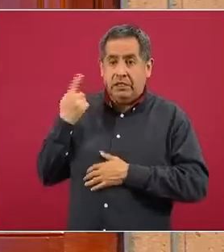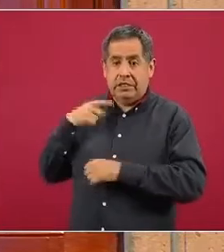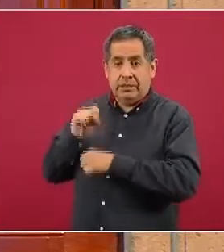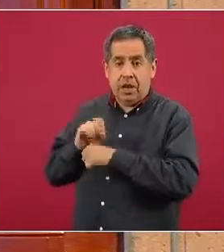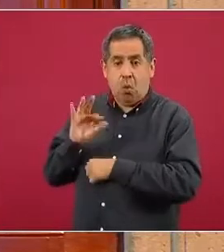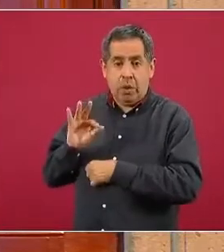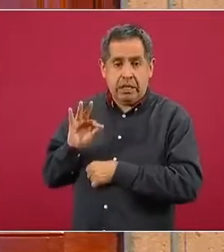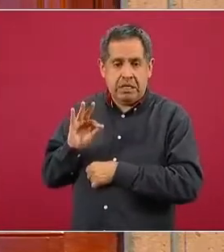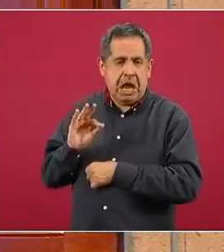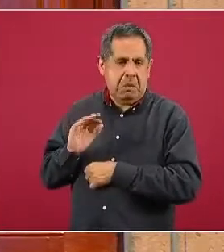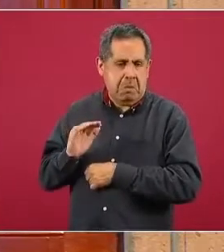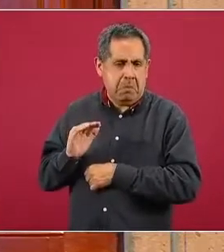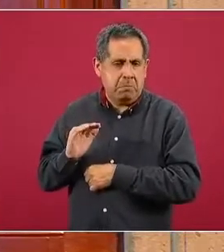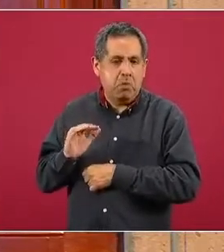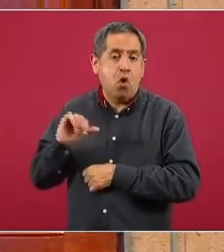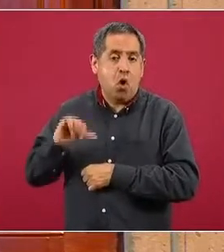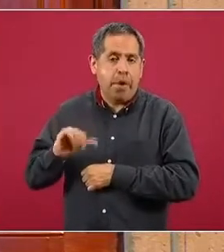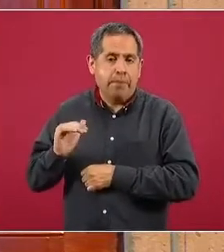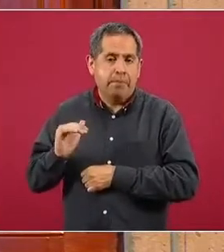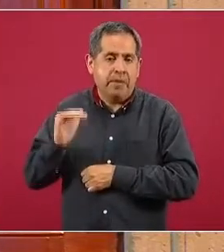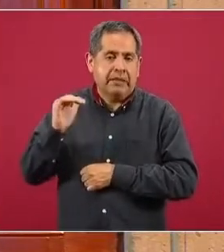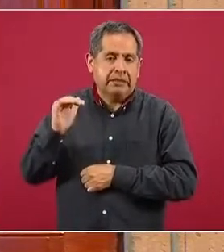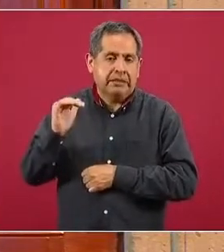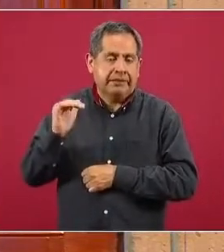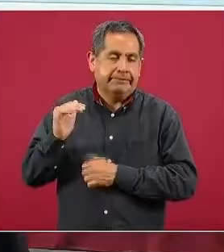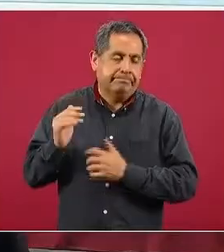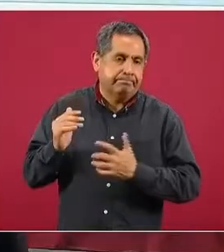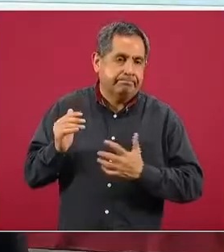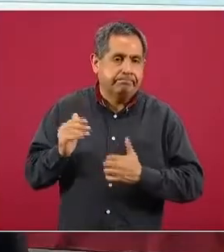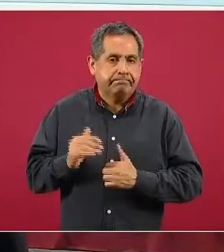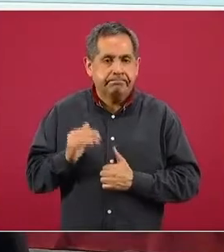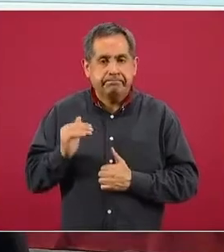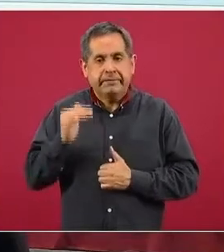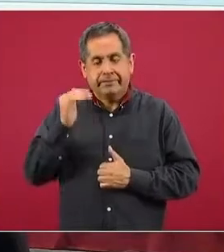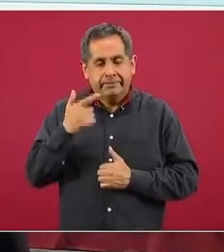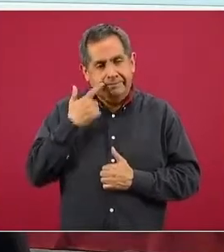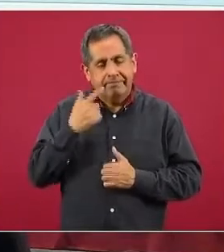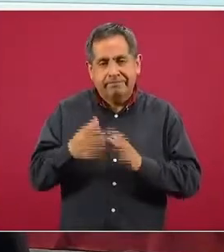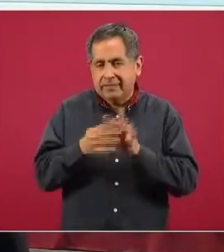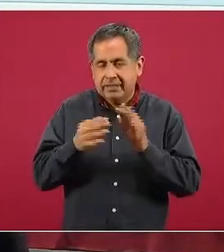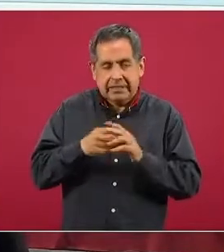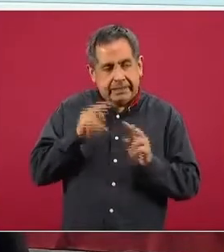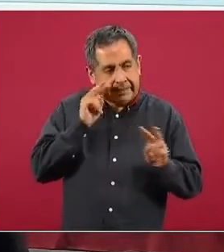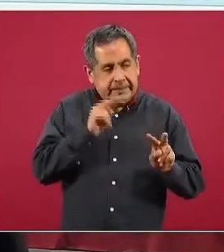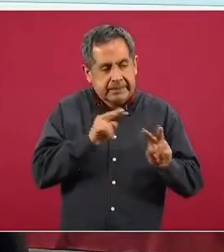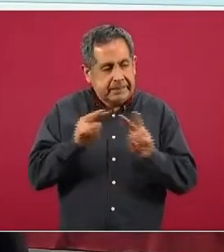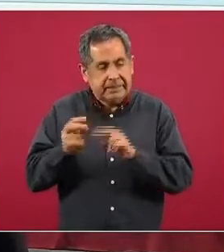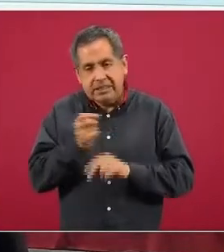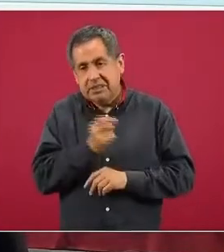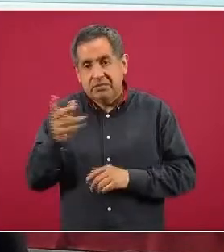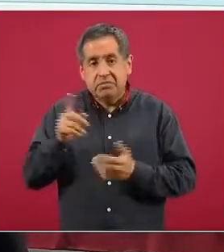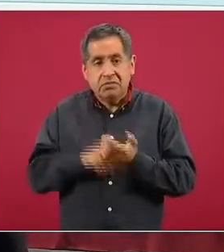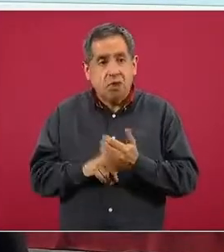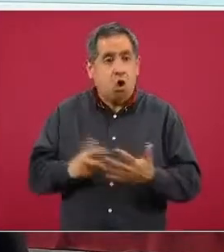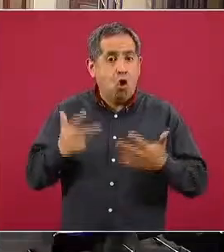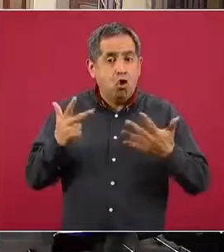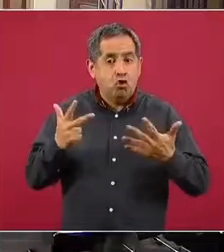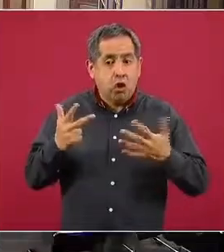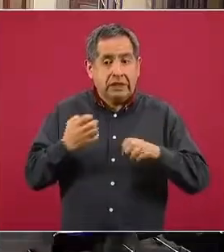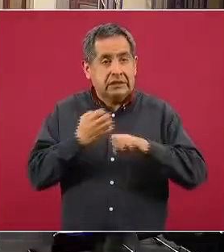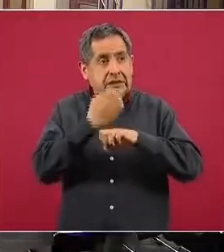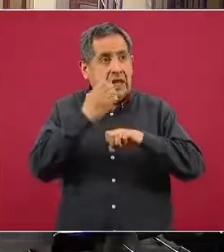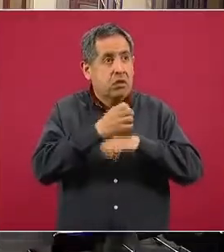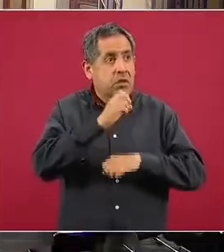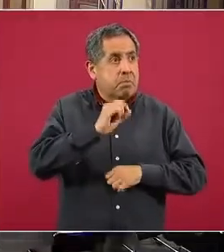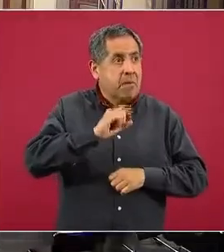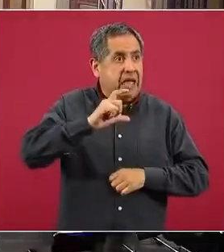40 y 41, lo cual también corresponde a este incremento que hemos estado viendo en al menos 8 estados en